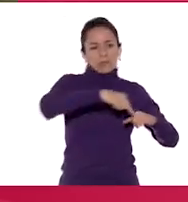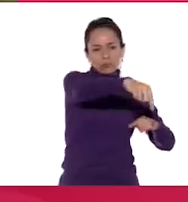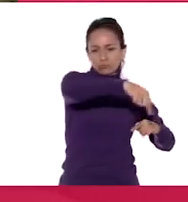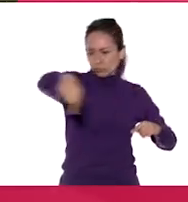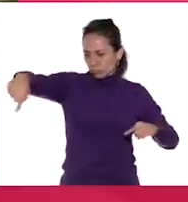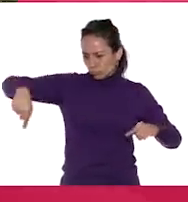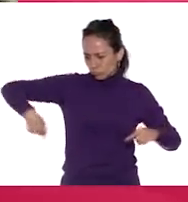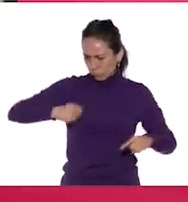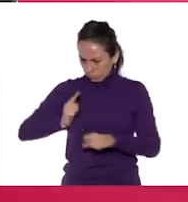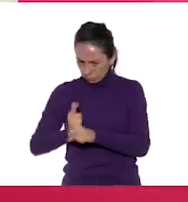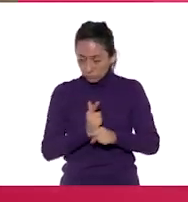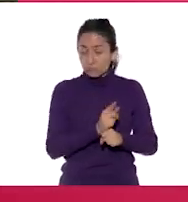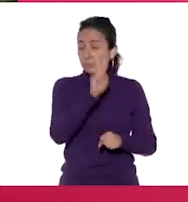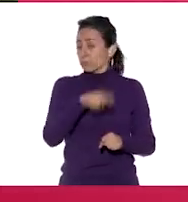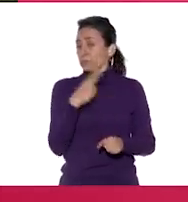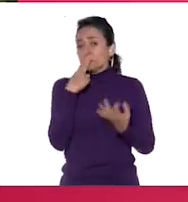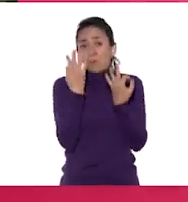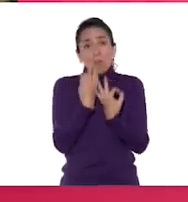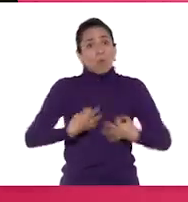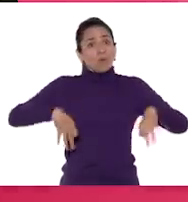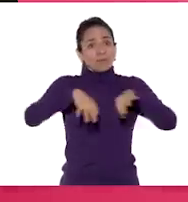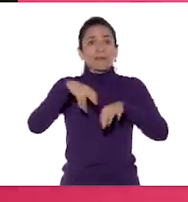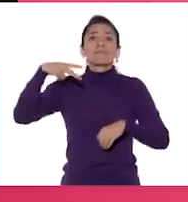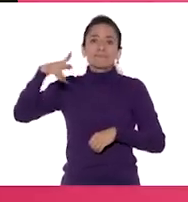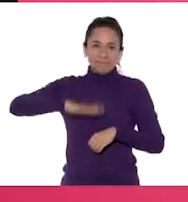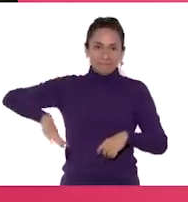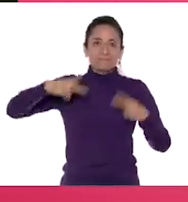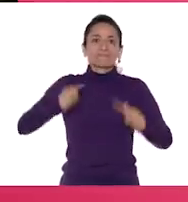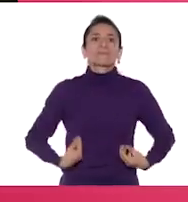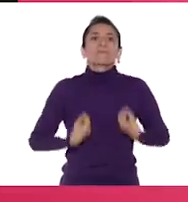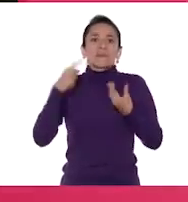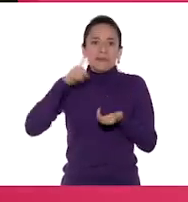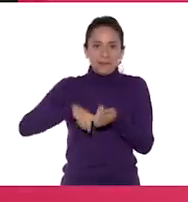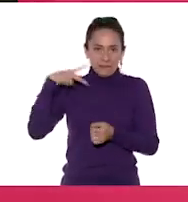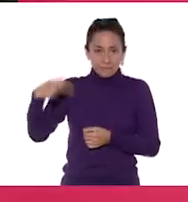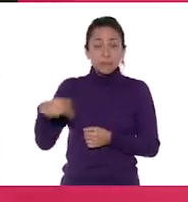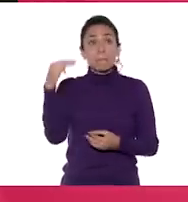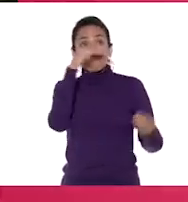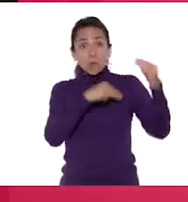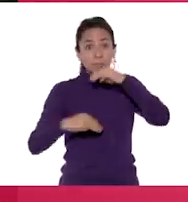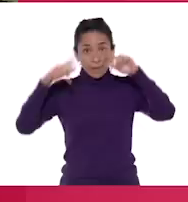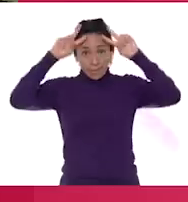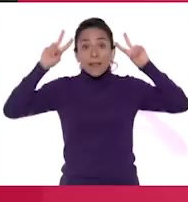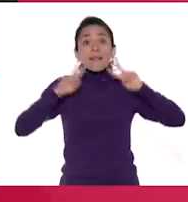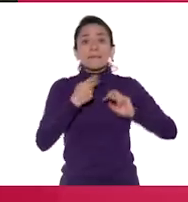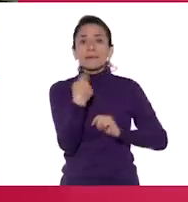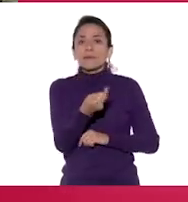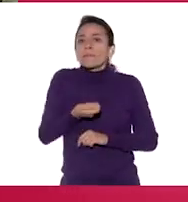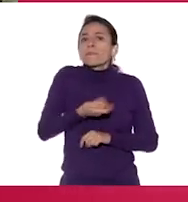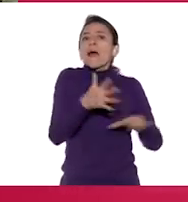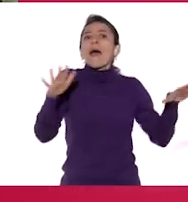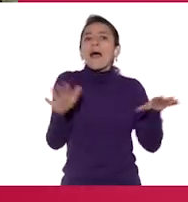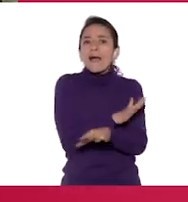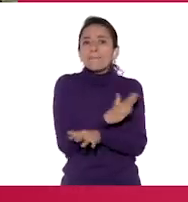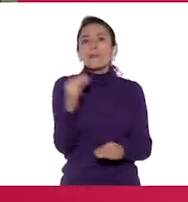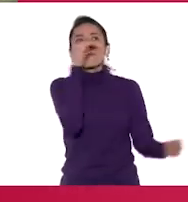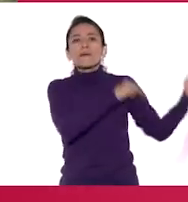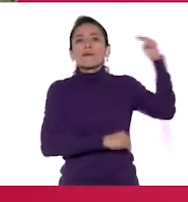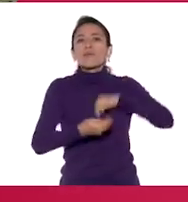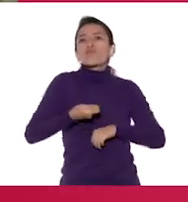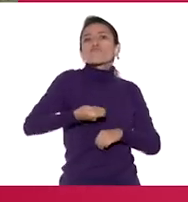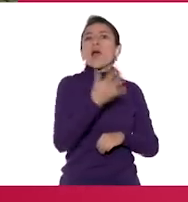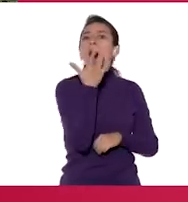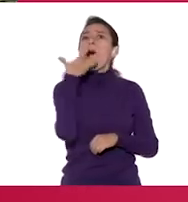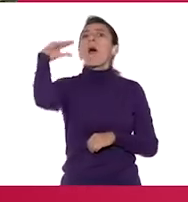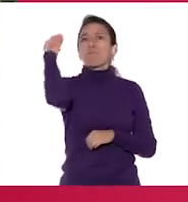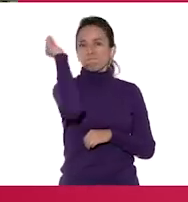tenido tanta importancia para la comunidad que rebautizaron al Cerro de la Virgen como Cerro de los Dinosaurios.